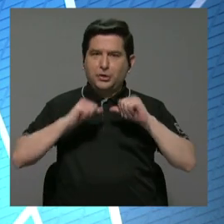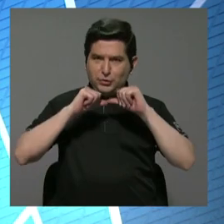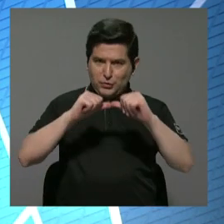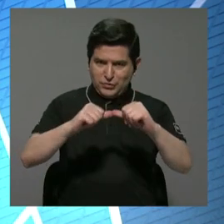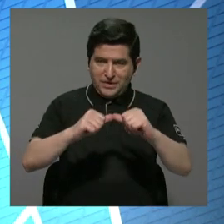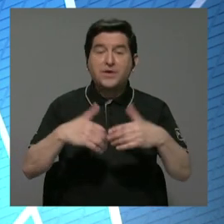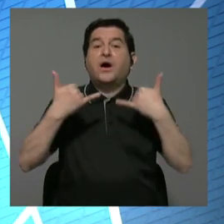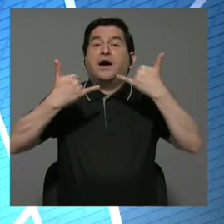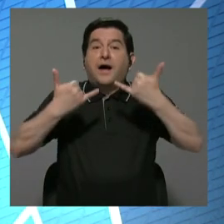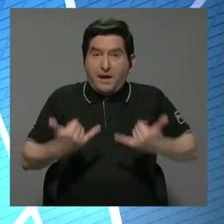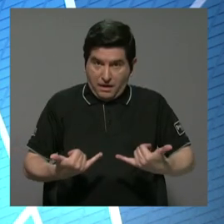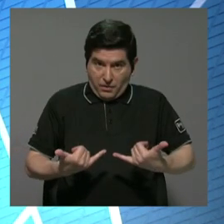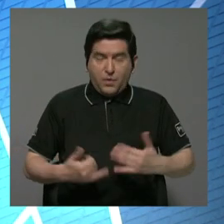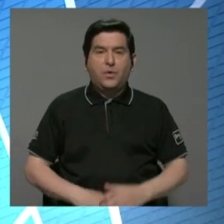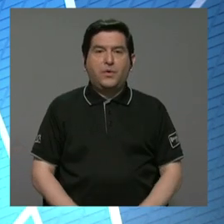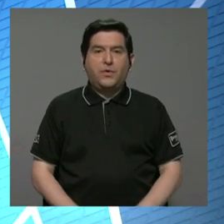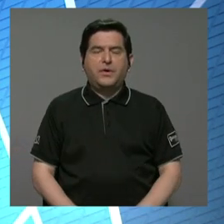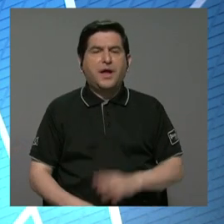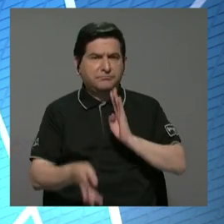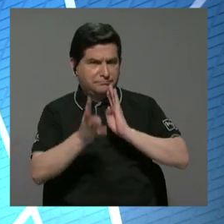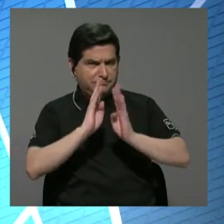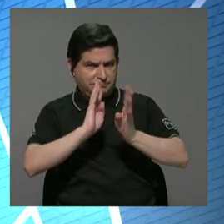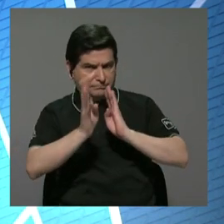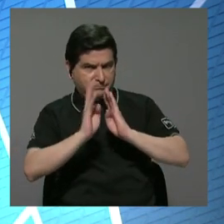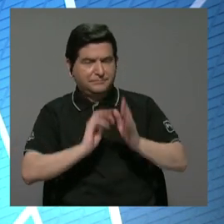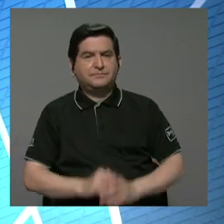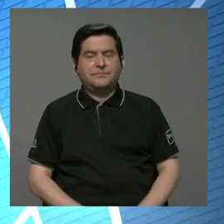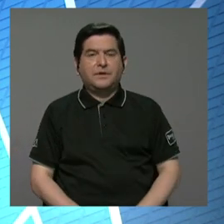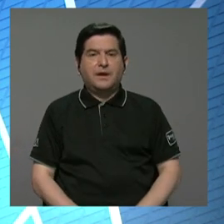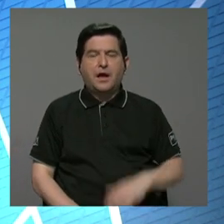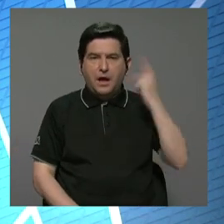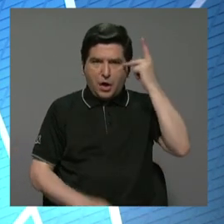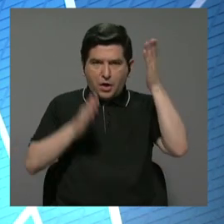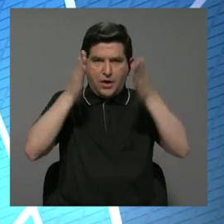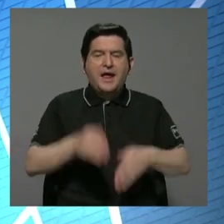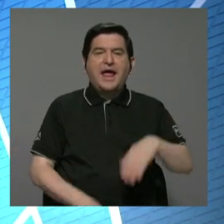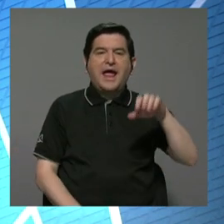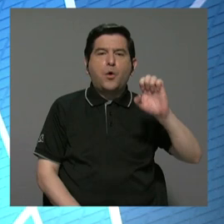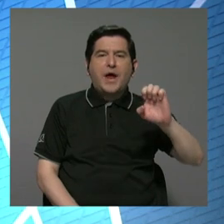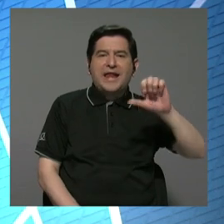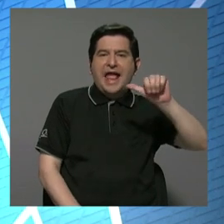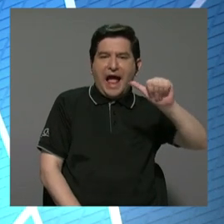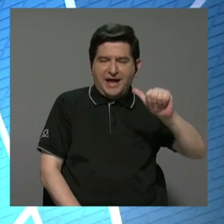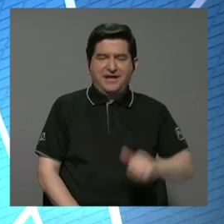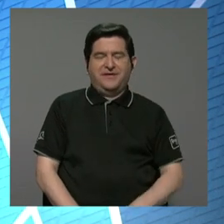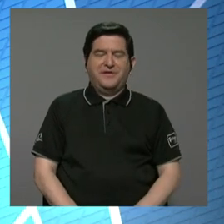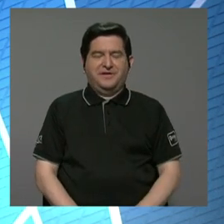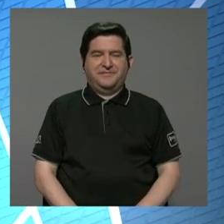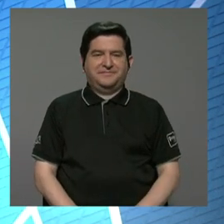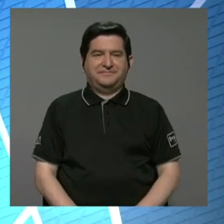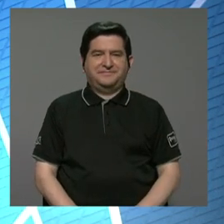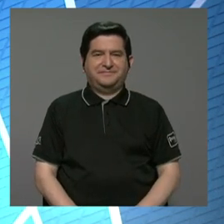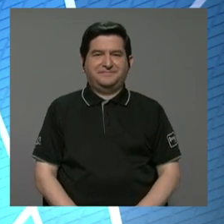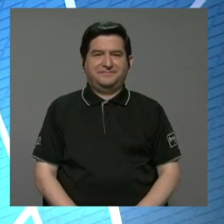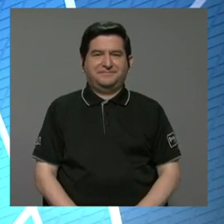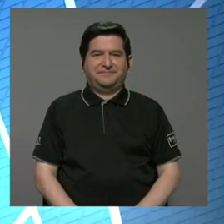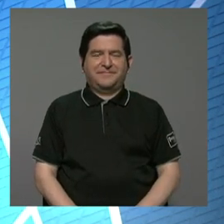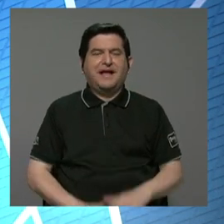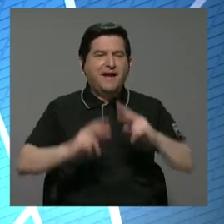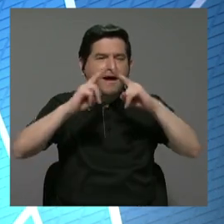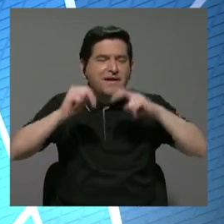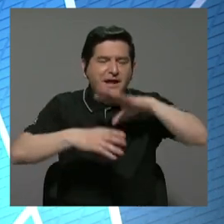Continuamos, ahora vamos a estar conversando con la politóloga Eugenia Aguirre, más, ¿verdad?, para ver